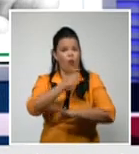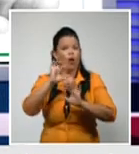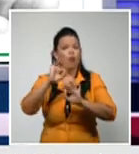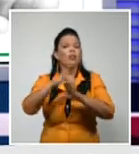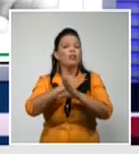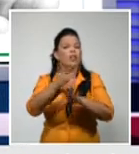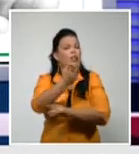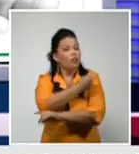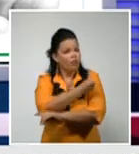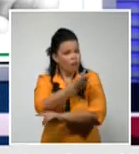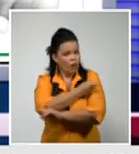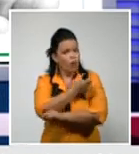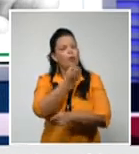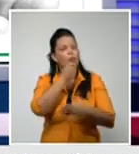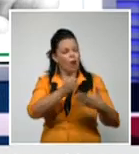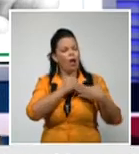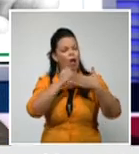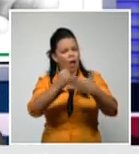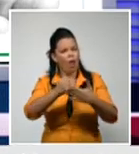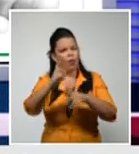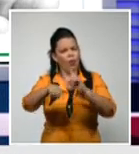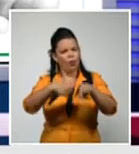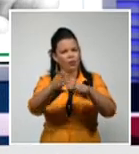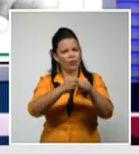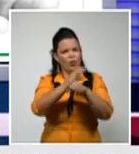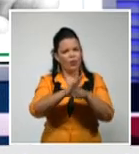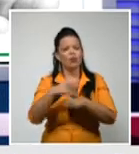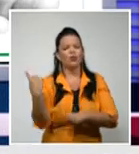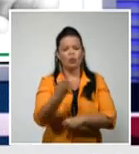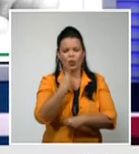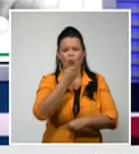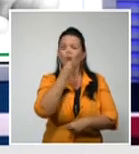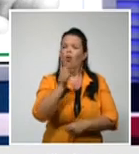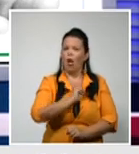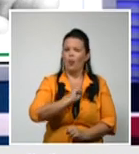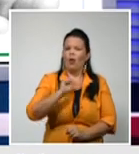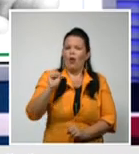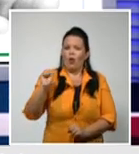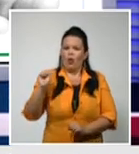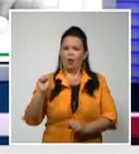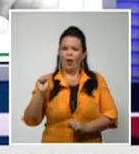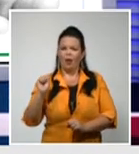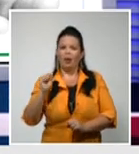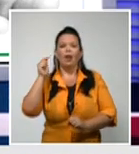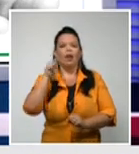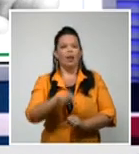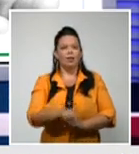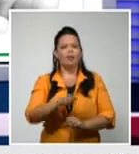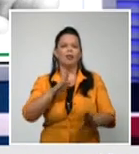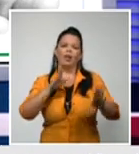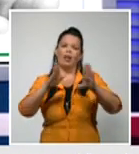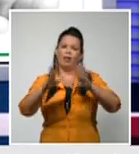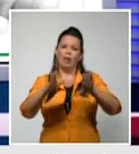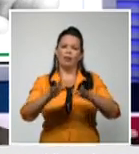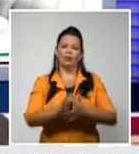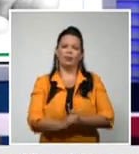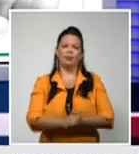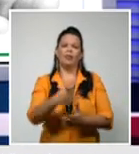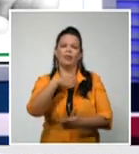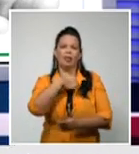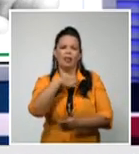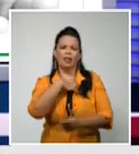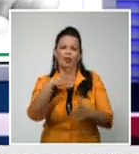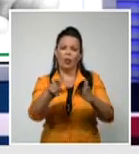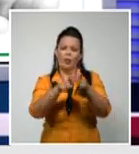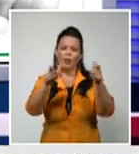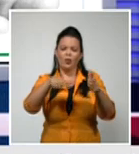efectivas contra la COVID-19, pues lleguemos a ese esperado estado con la mayor cantidad de nuestro pueblo